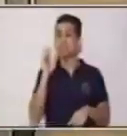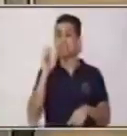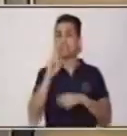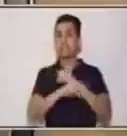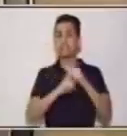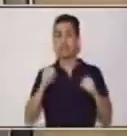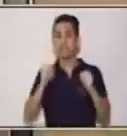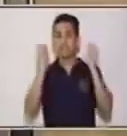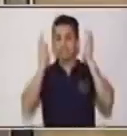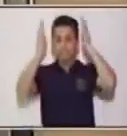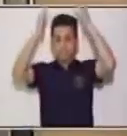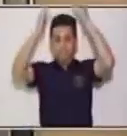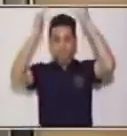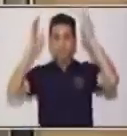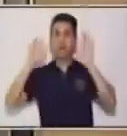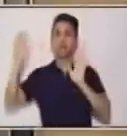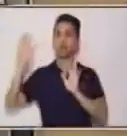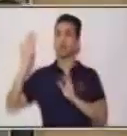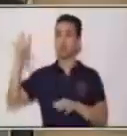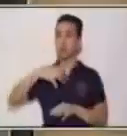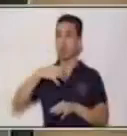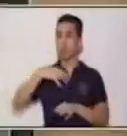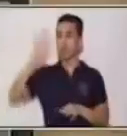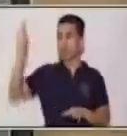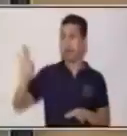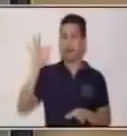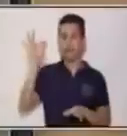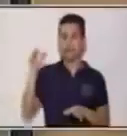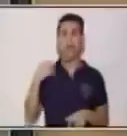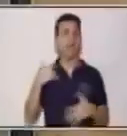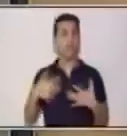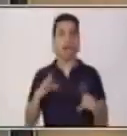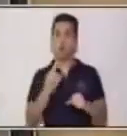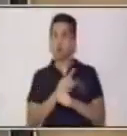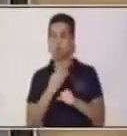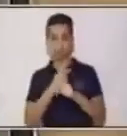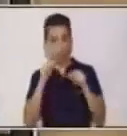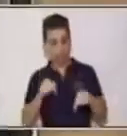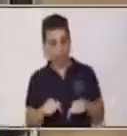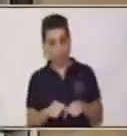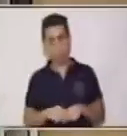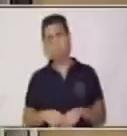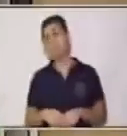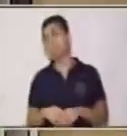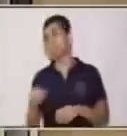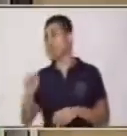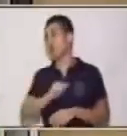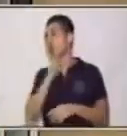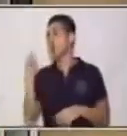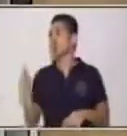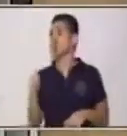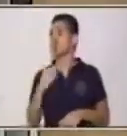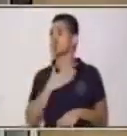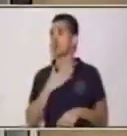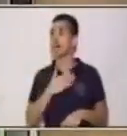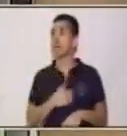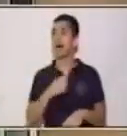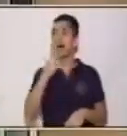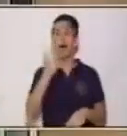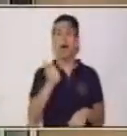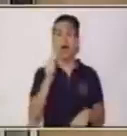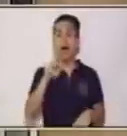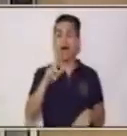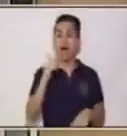de origen francés. Los arabismos provienen de la lengua árabe y algunas de estas palabras se han